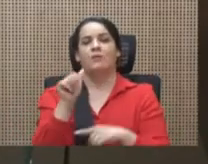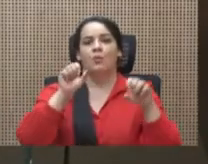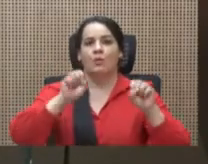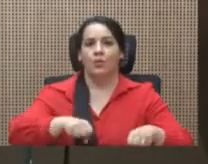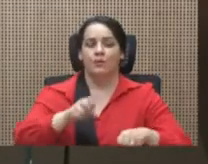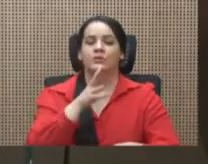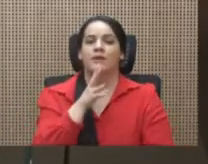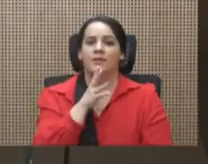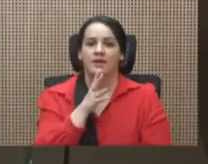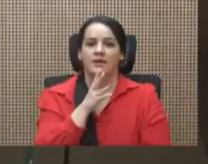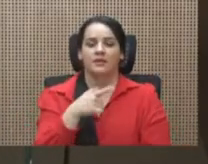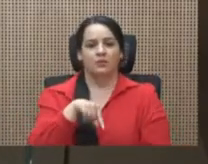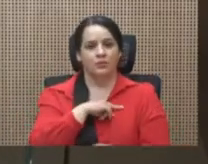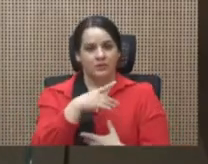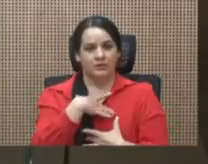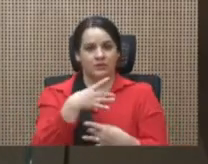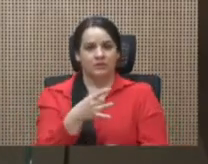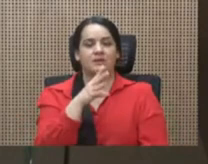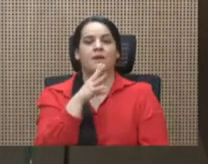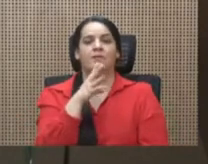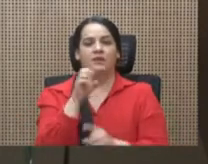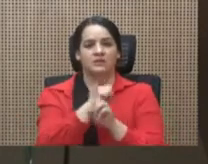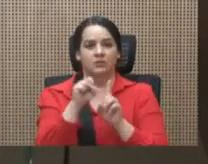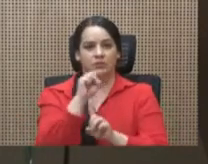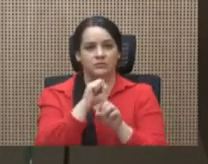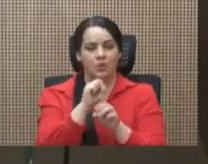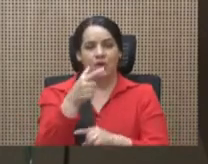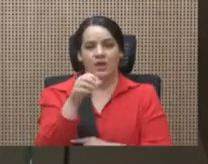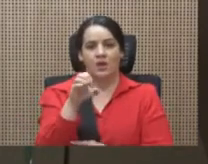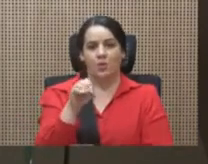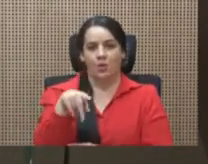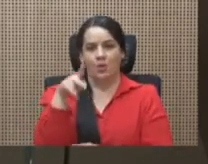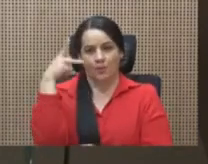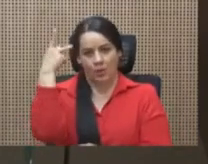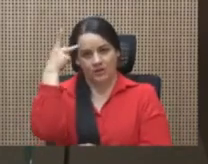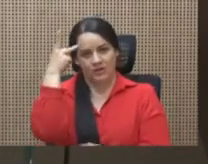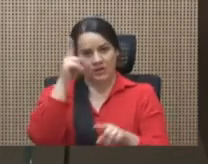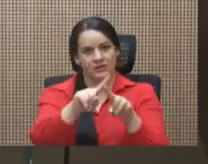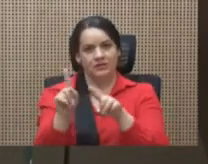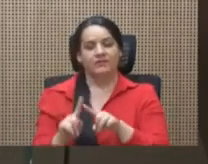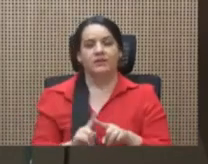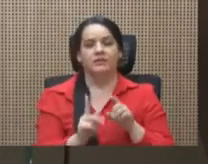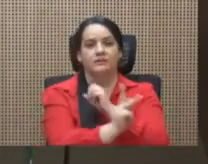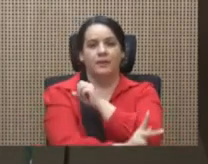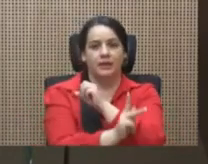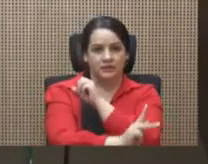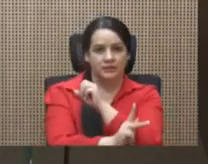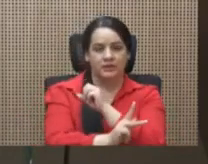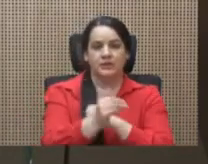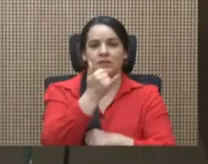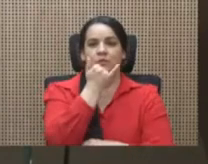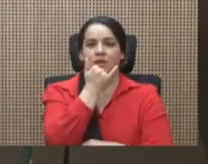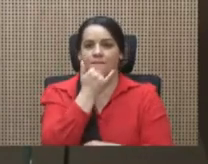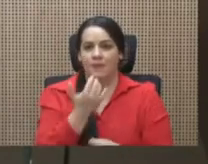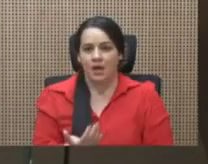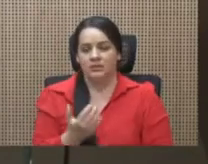de, y nos interesa hablar de la situación geopolítica de los diferentes países, de lo que pasa